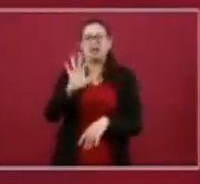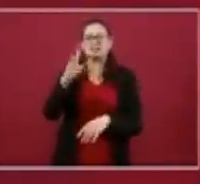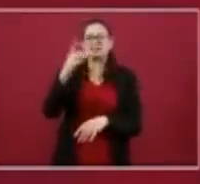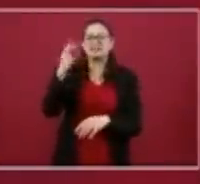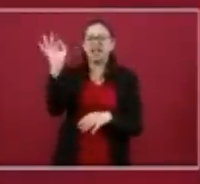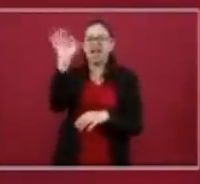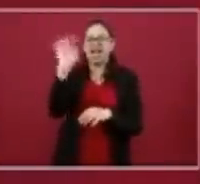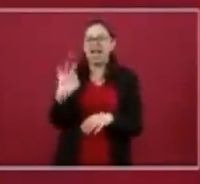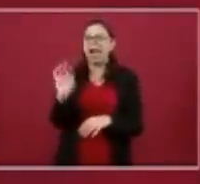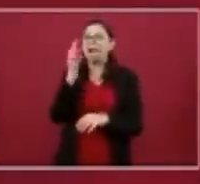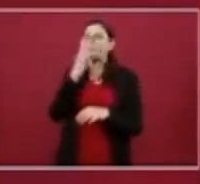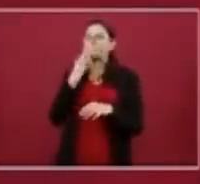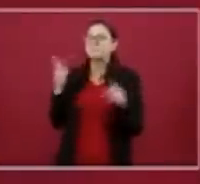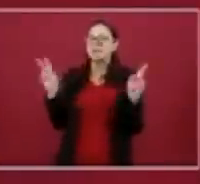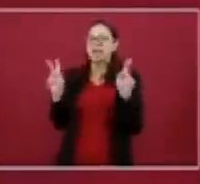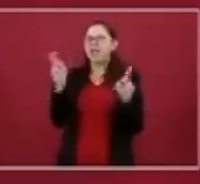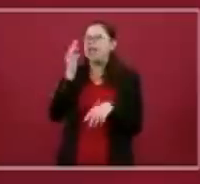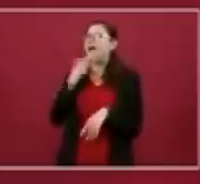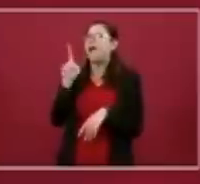declara la guerra